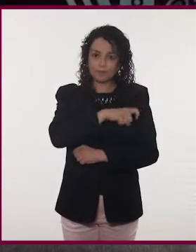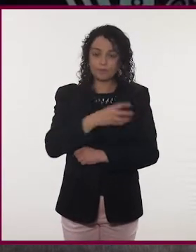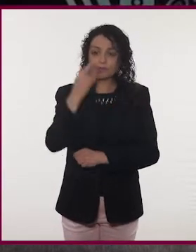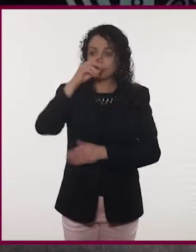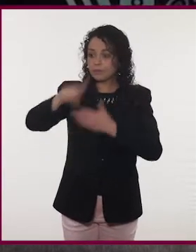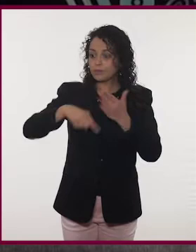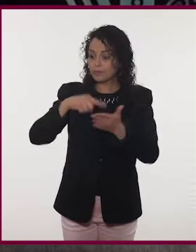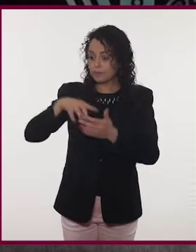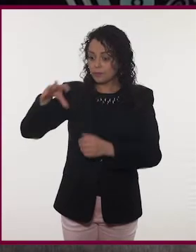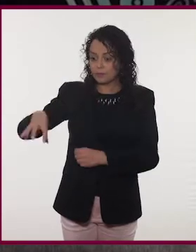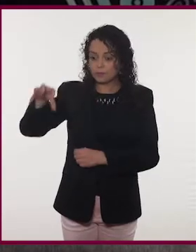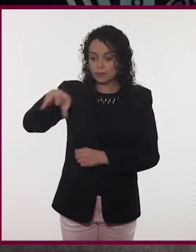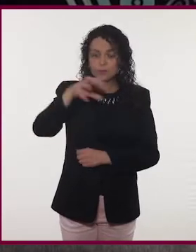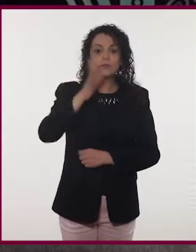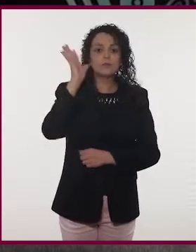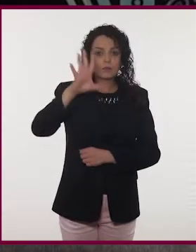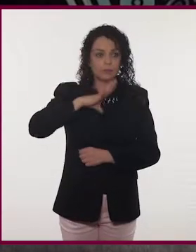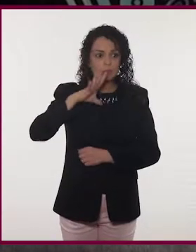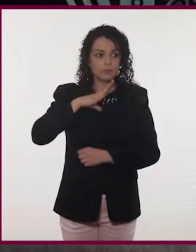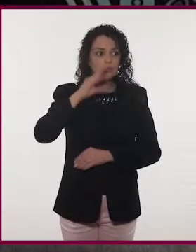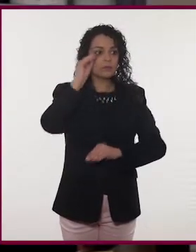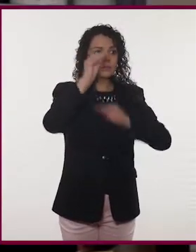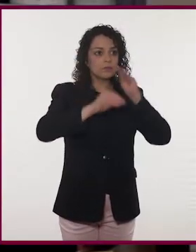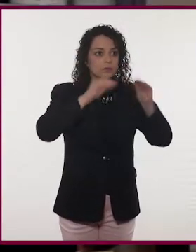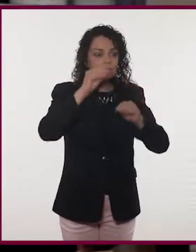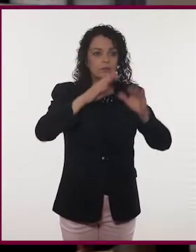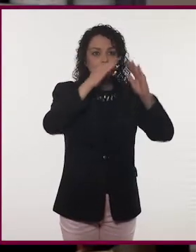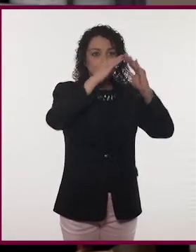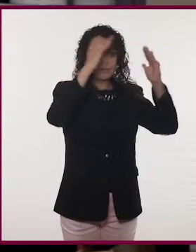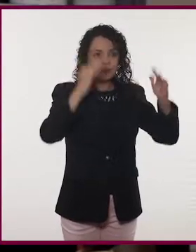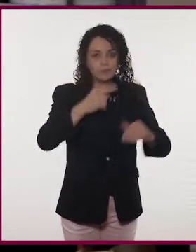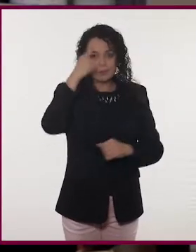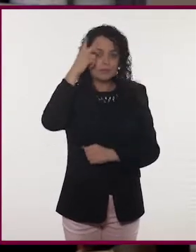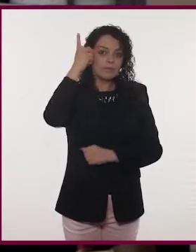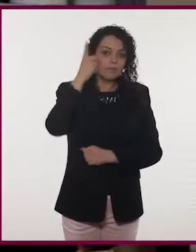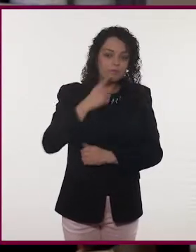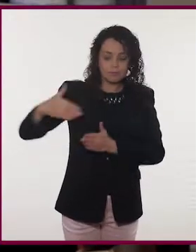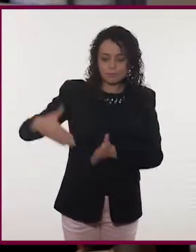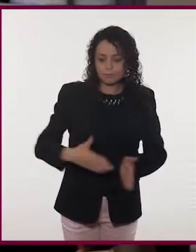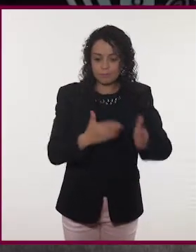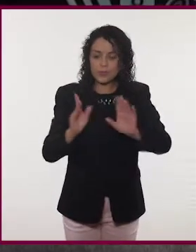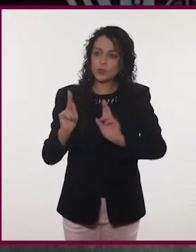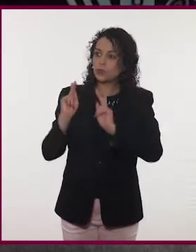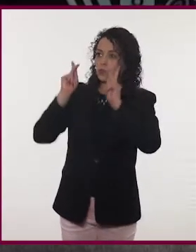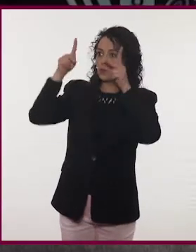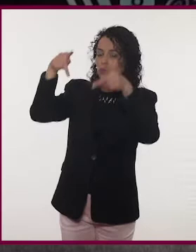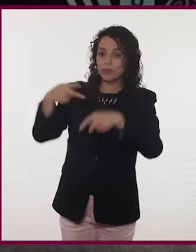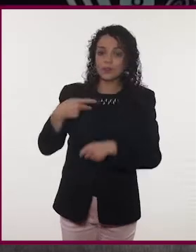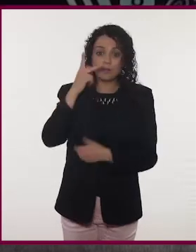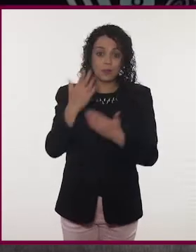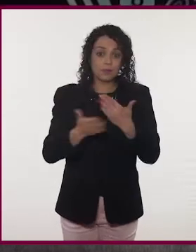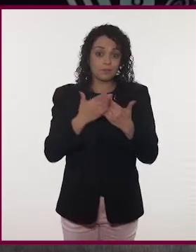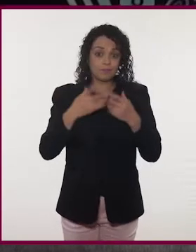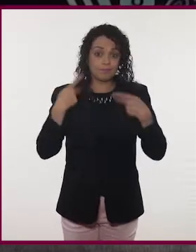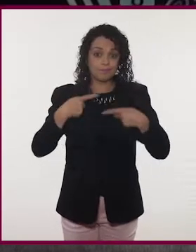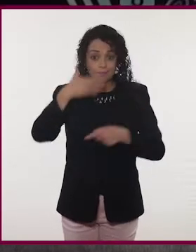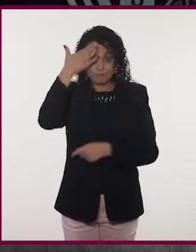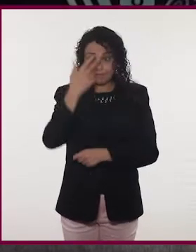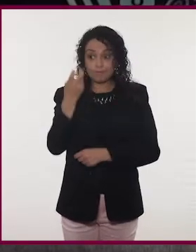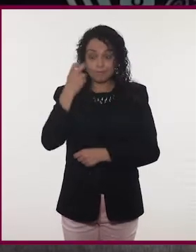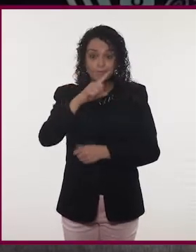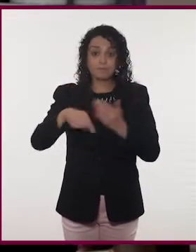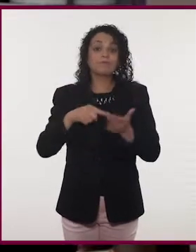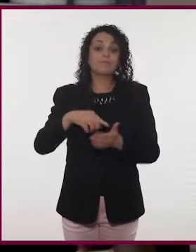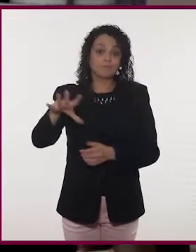Muchos sitios tienen ya la infraestructura, es decir, cabañas, caminos, puentes, pero pocas personas saben que existen